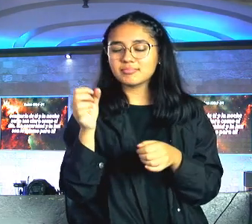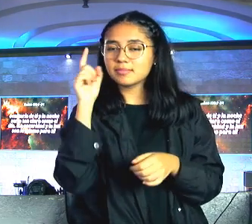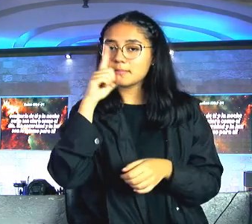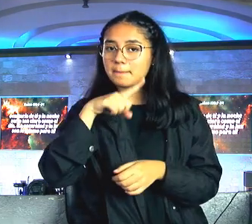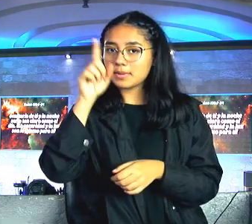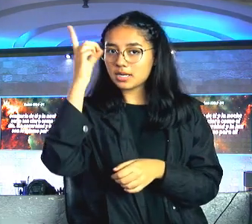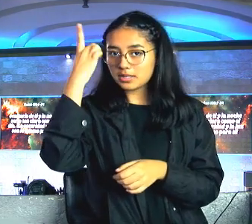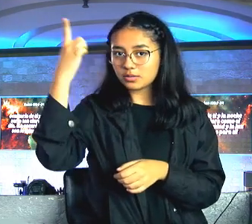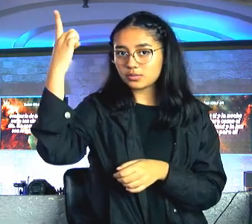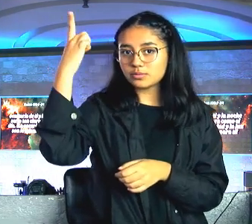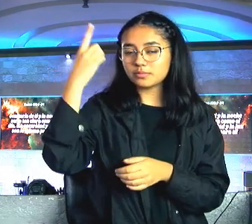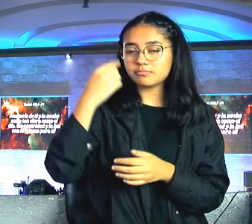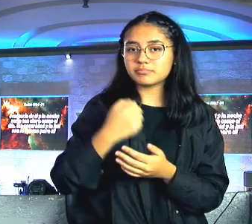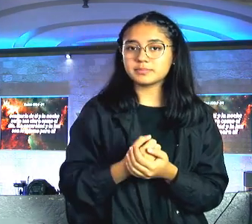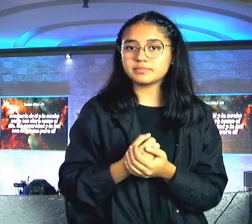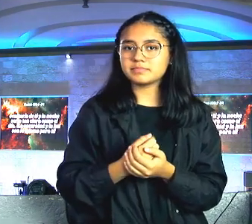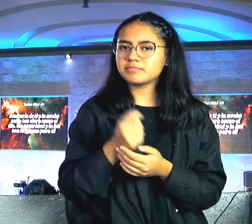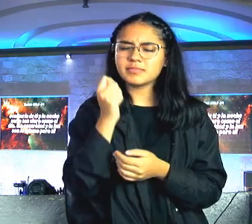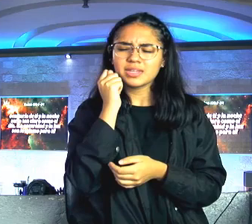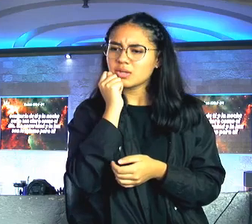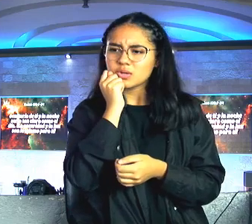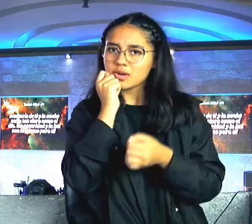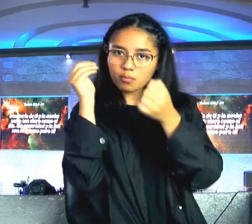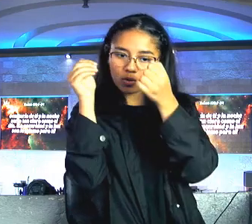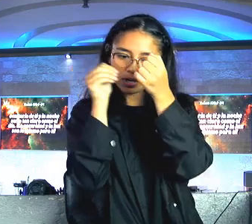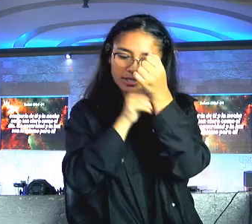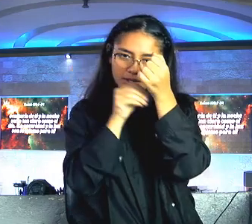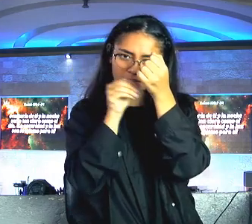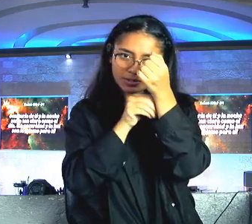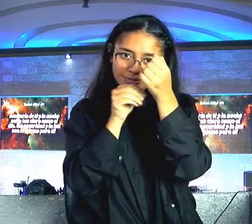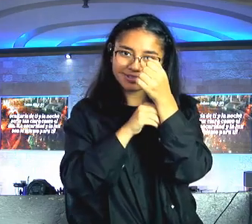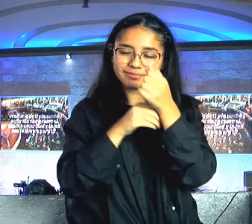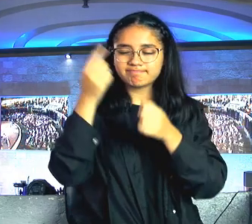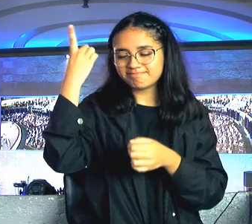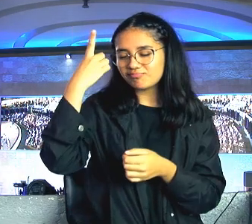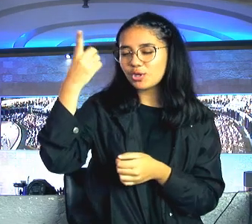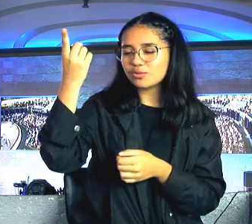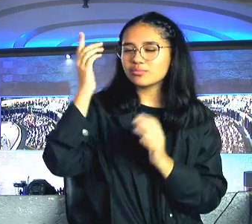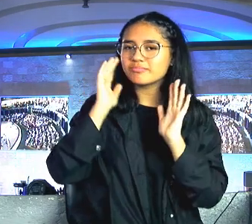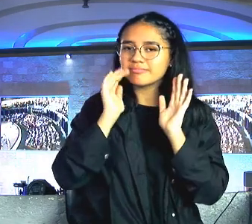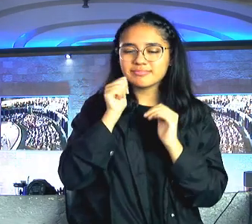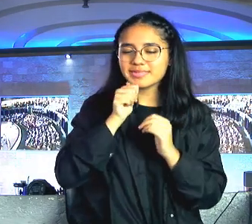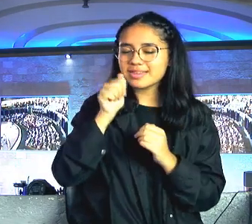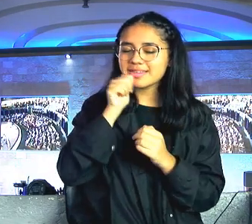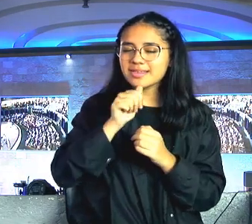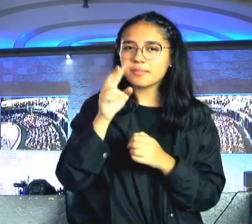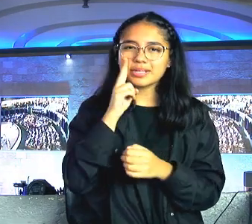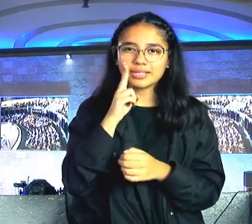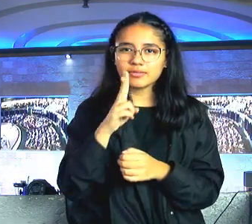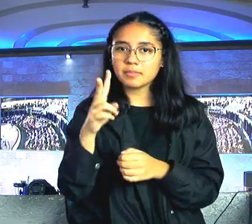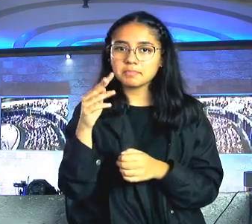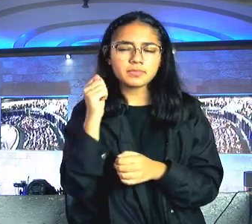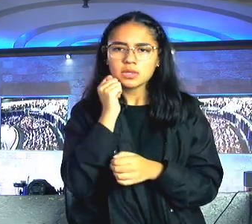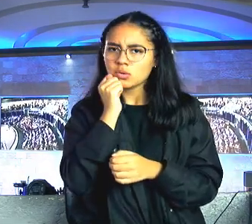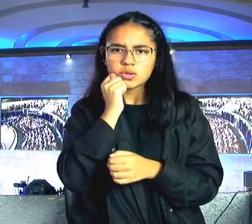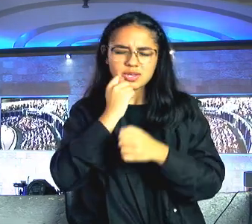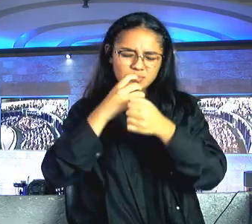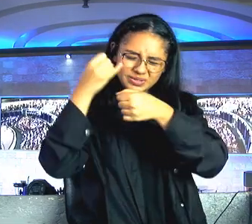que no importa dónde tú vayas, nadie te puede ocultar de los ojos de Dios. No importa qué tan profundo de la tierra tú te